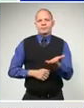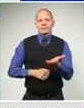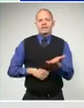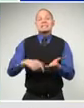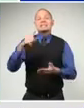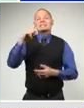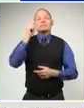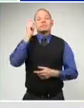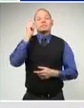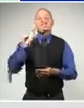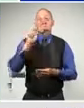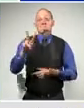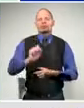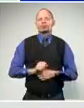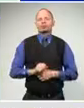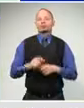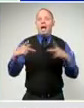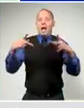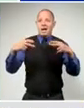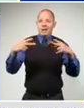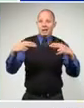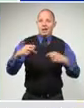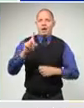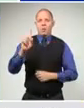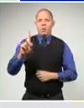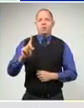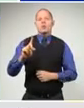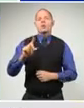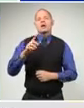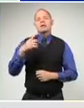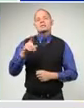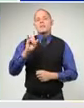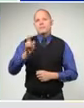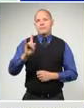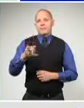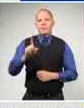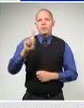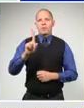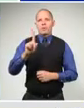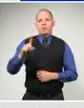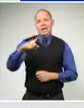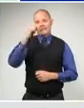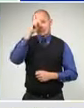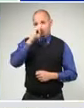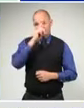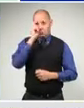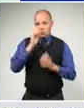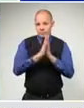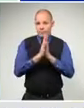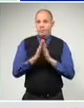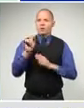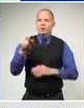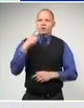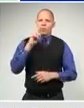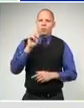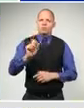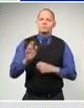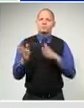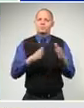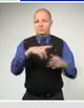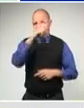2, y Caibarien, Nicaragua y Santo Domingo con 1 cada uno. Santi Espíritus